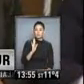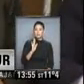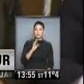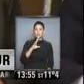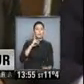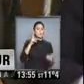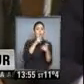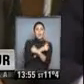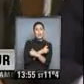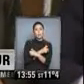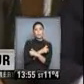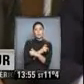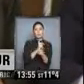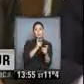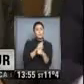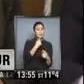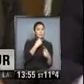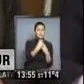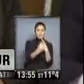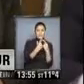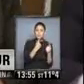eventualmente las dificultades que cuestionen los